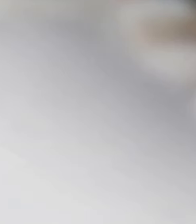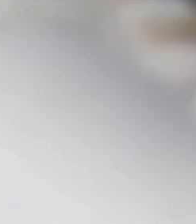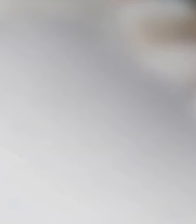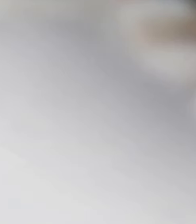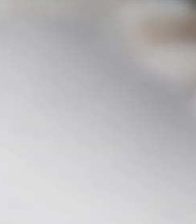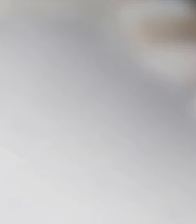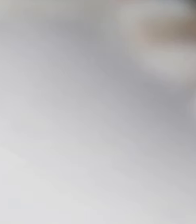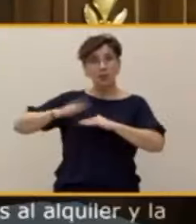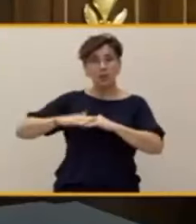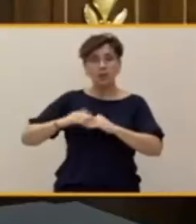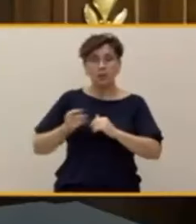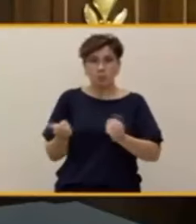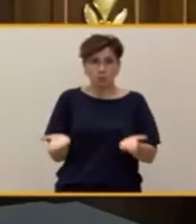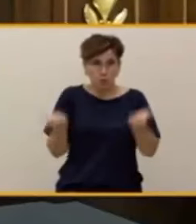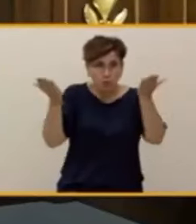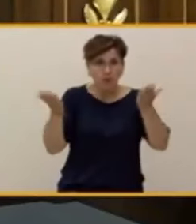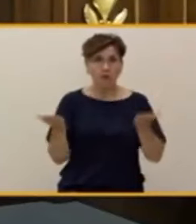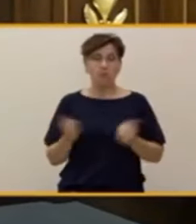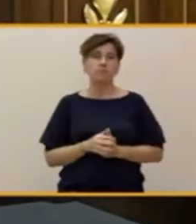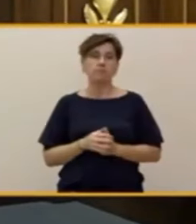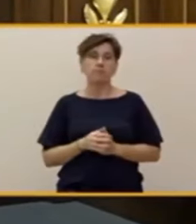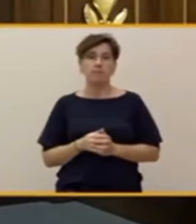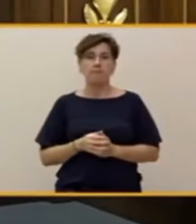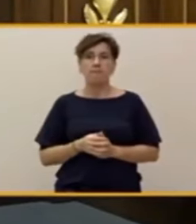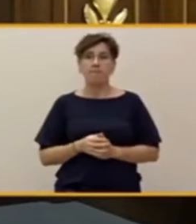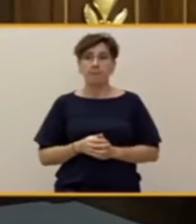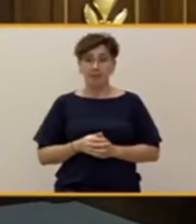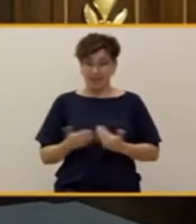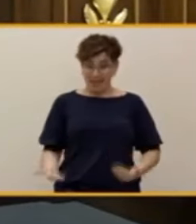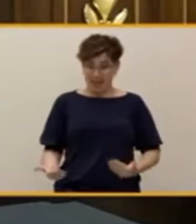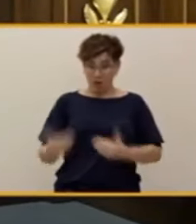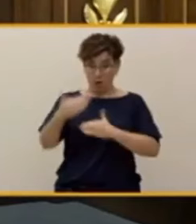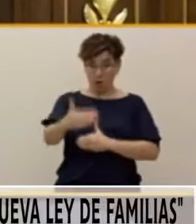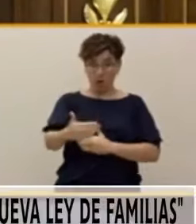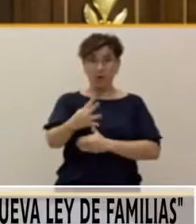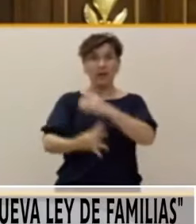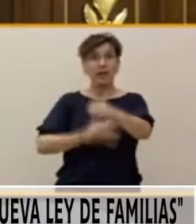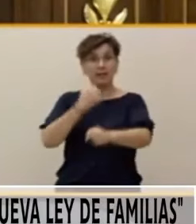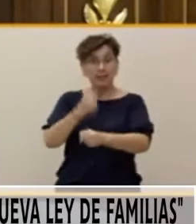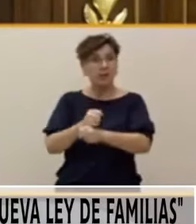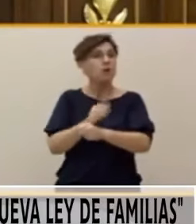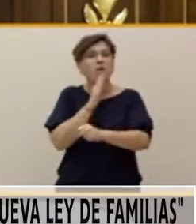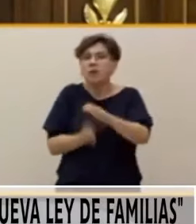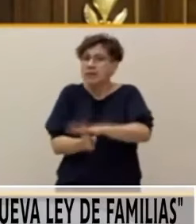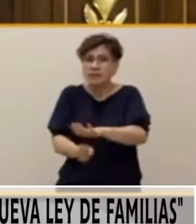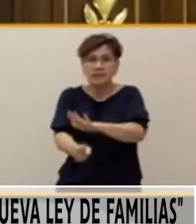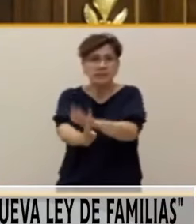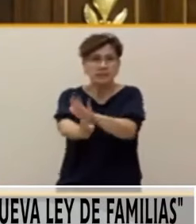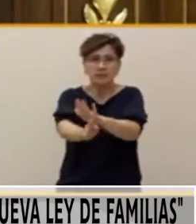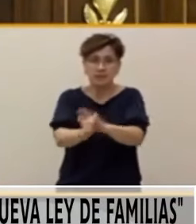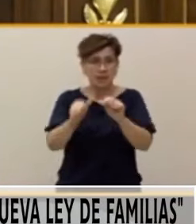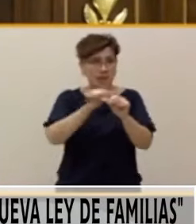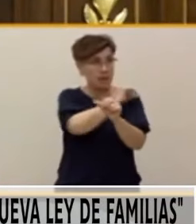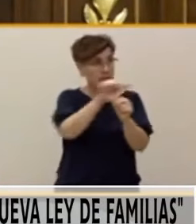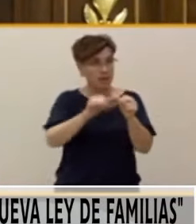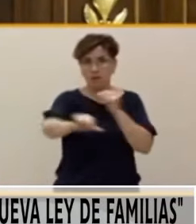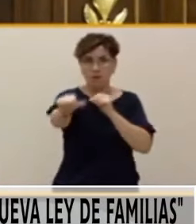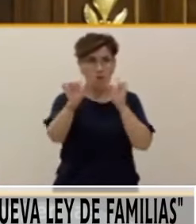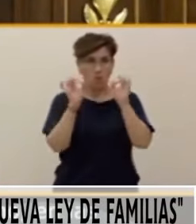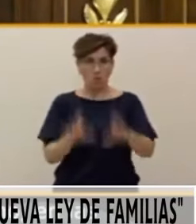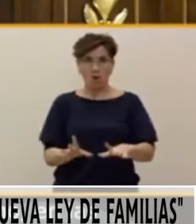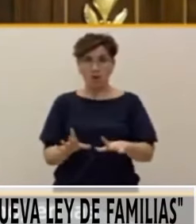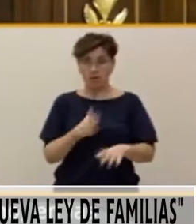esta encuesta, o eso creemos, Pedro Sánchez ha hecho un anuncio en el Congreso. Y de hecho les anuncio que las próximas semanas los partidos del gobierno de coalición